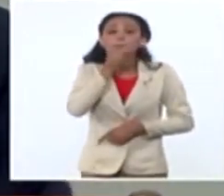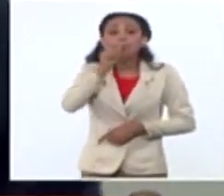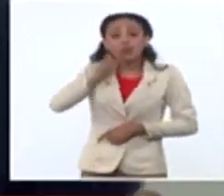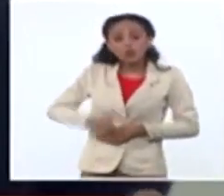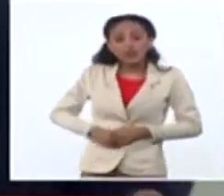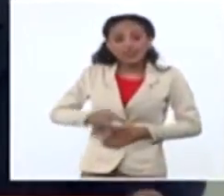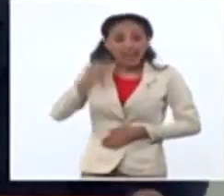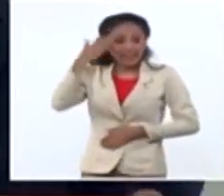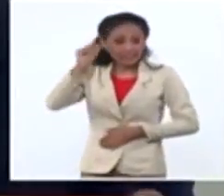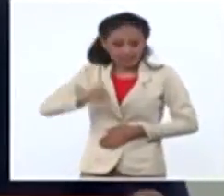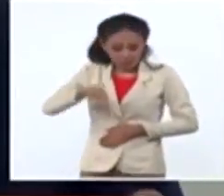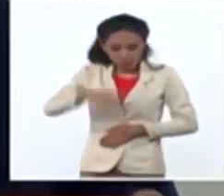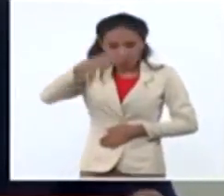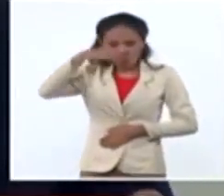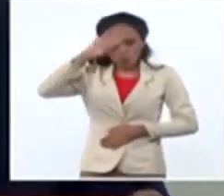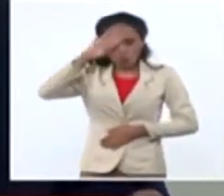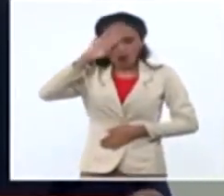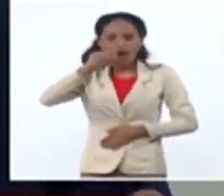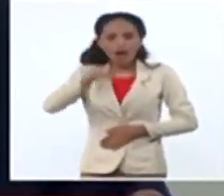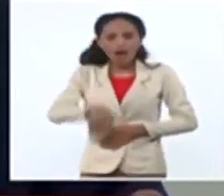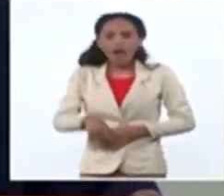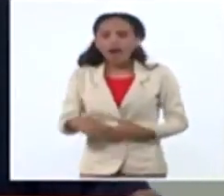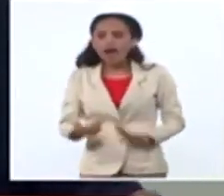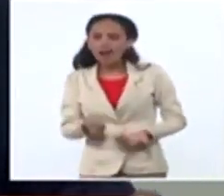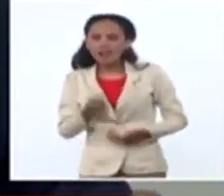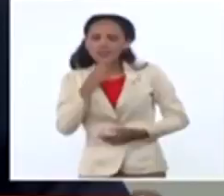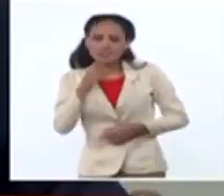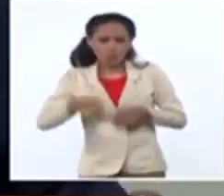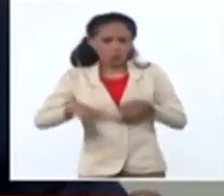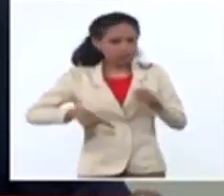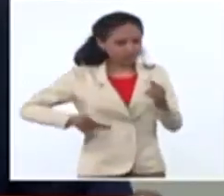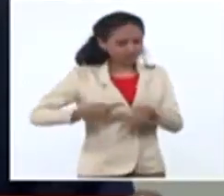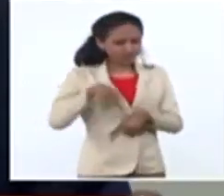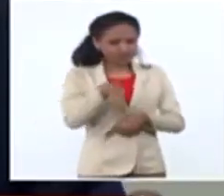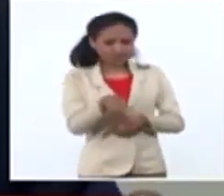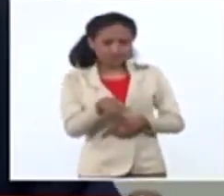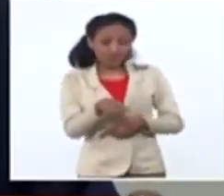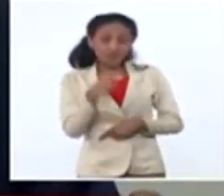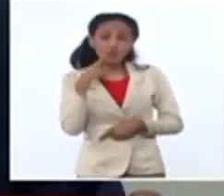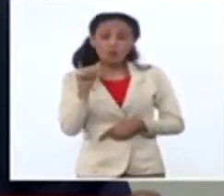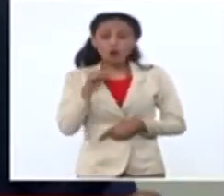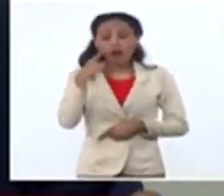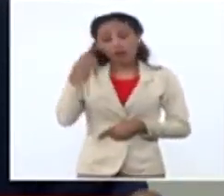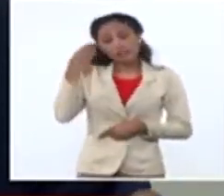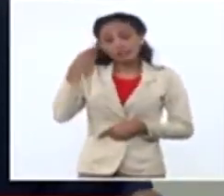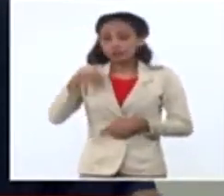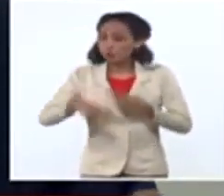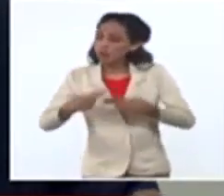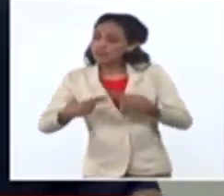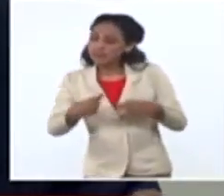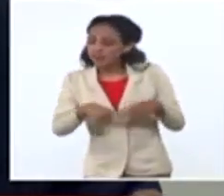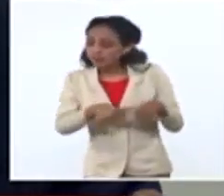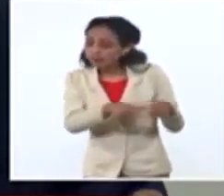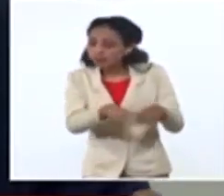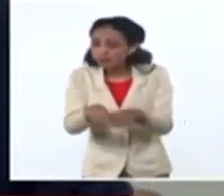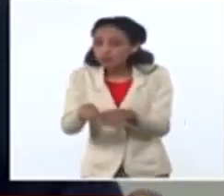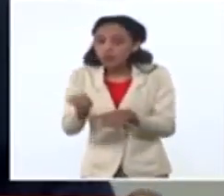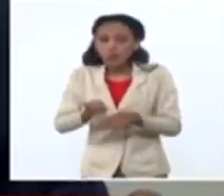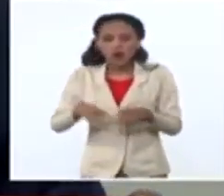extranjera acreditados en La Habana, con amenazas a ellos e incluso a sus